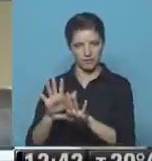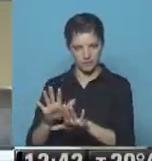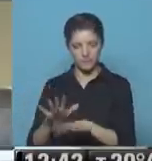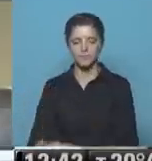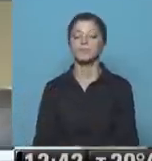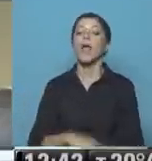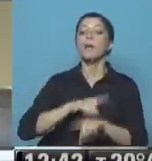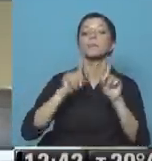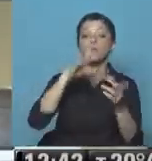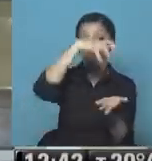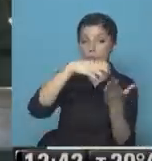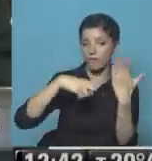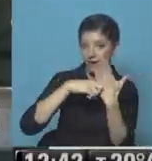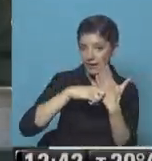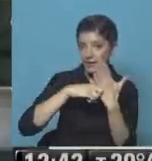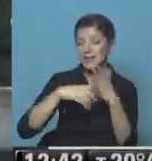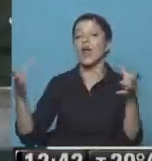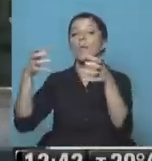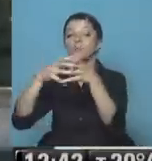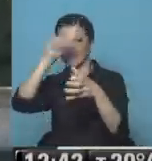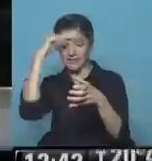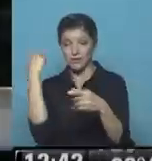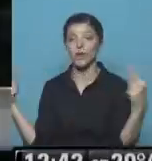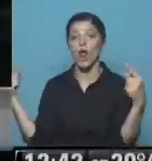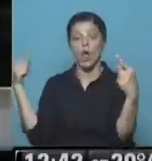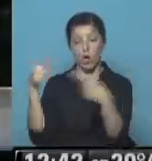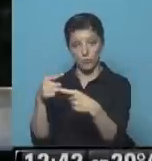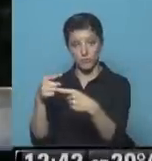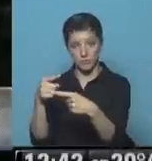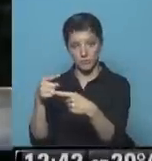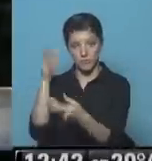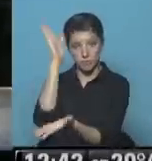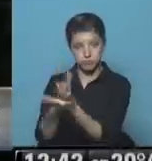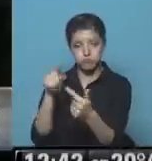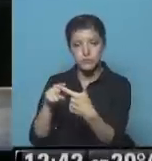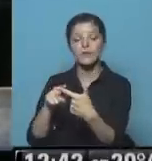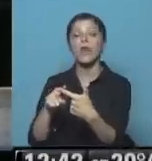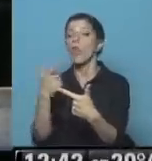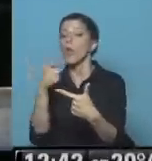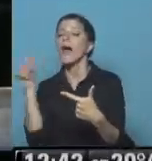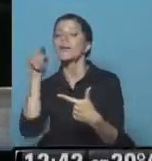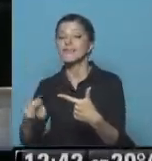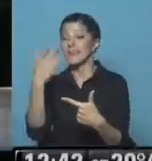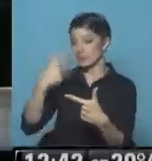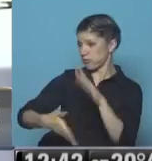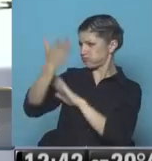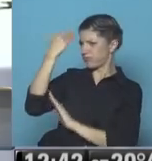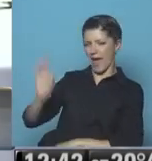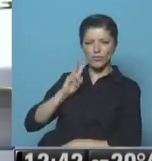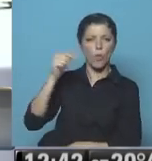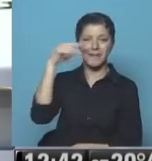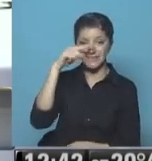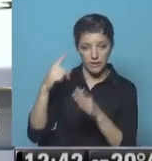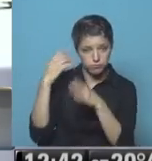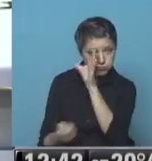Tanto la Fiscalía como la Comisión Internacional contra la Impunidad en Guatemala, un ente creado en 2007 y con aval de las Naciones